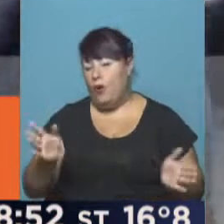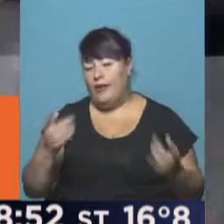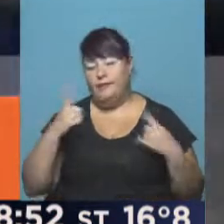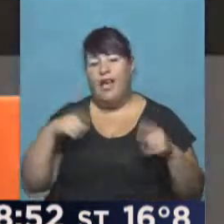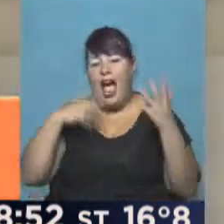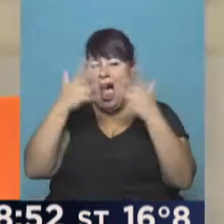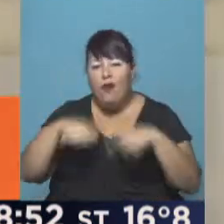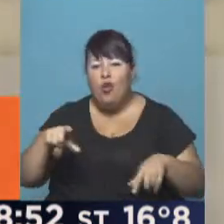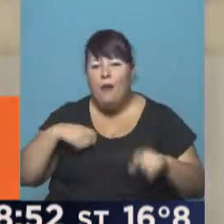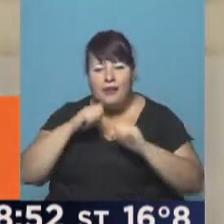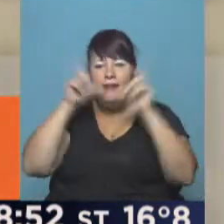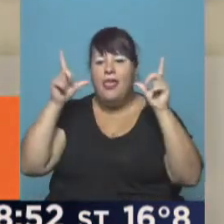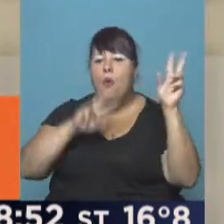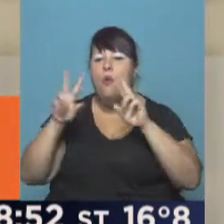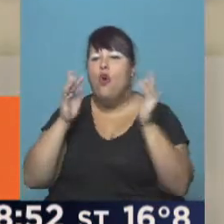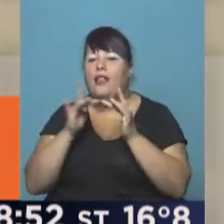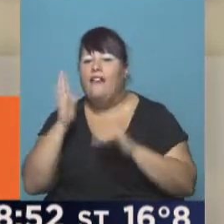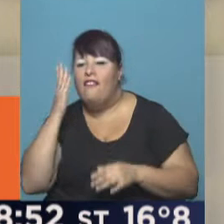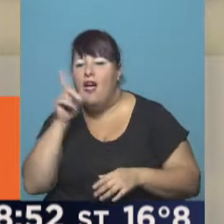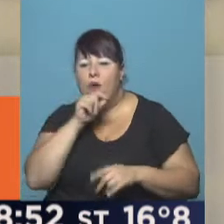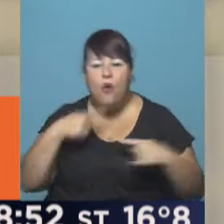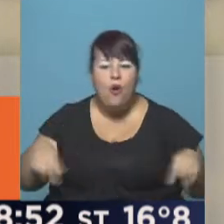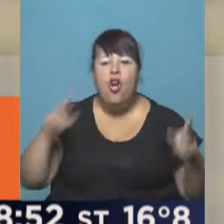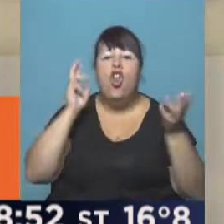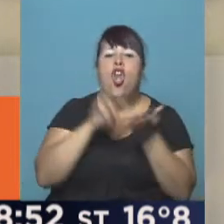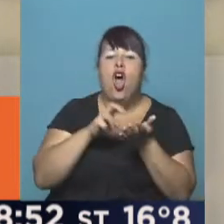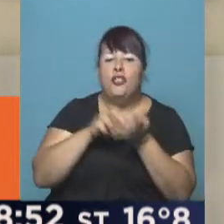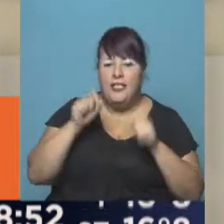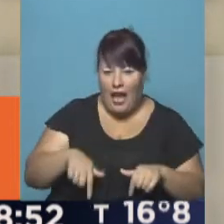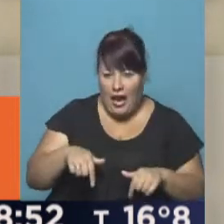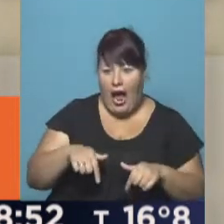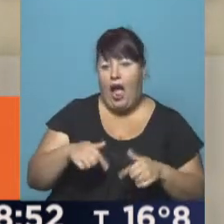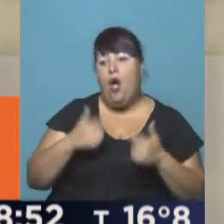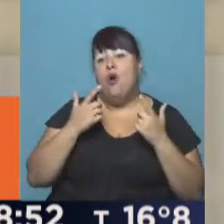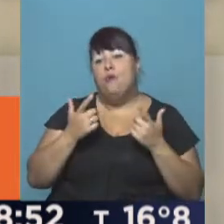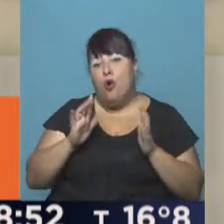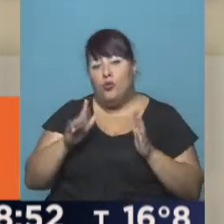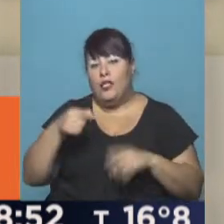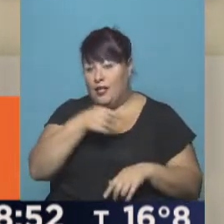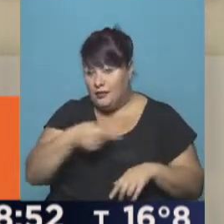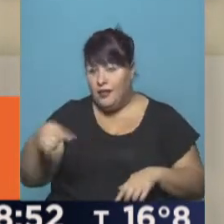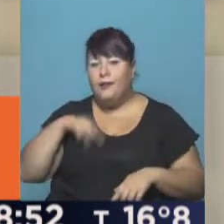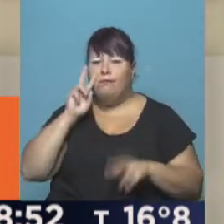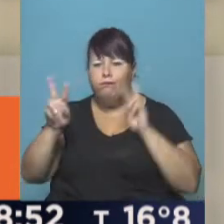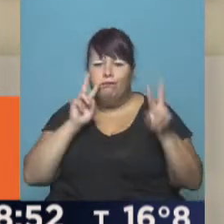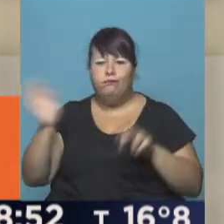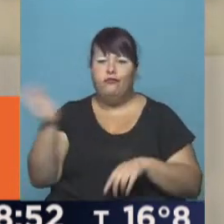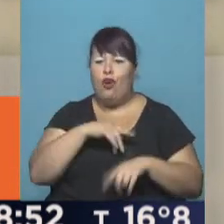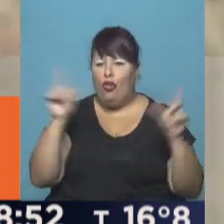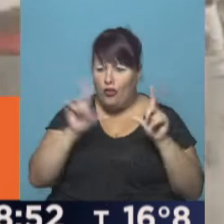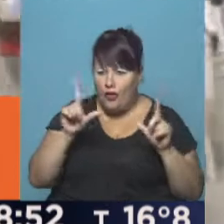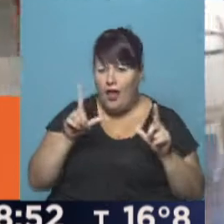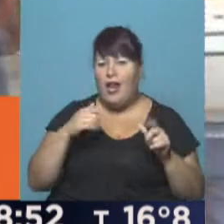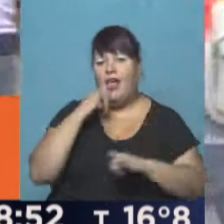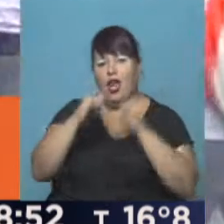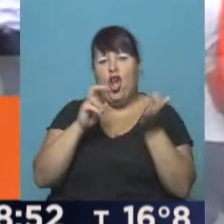yo me despierto buscando las redes sociales, las noticias acá. Afortunadamente estos días he visto en todos los canales que